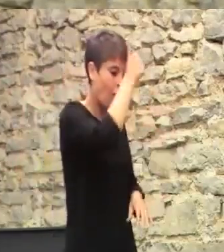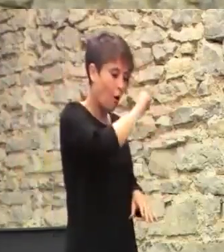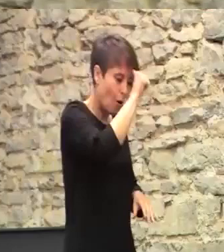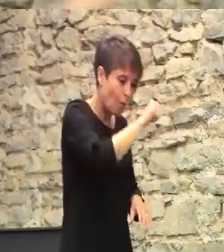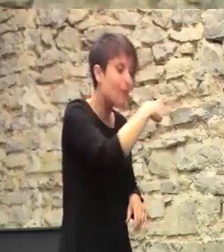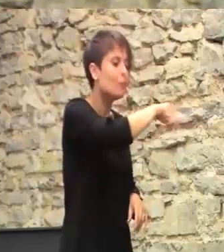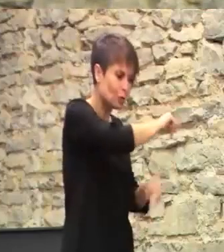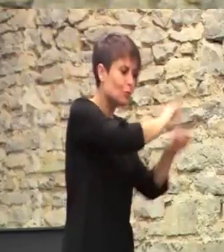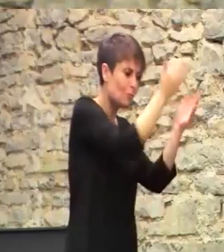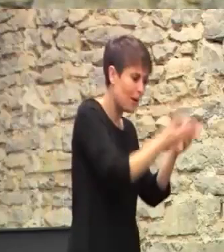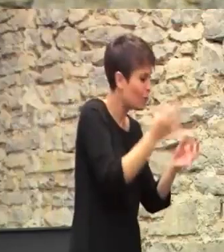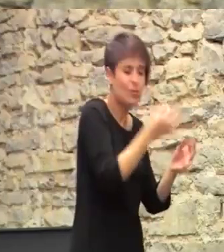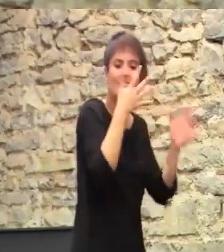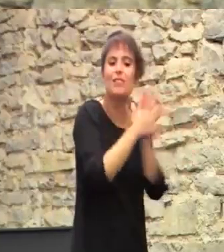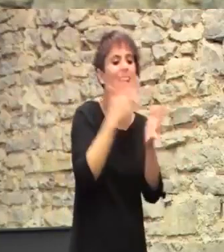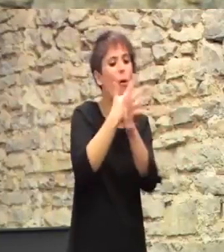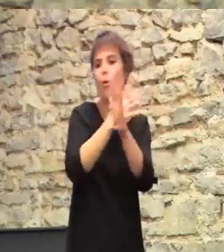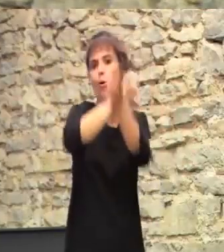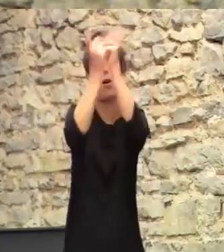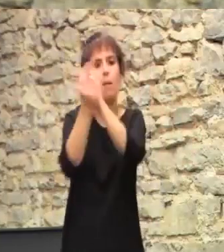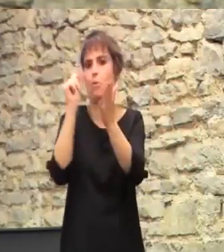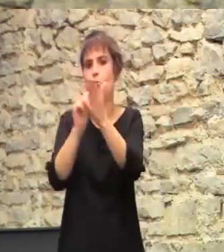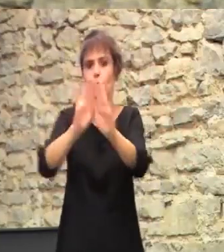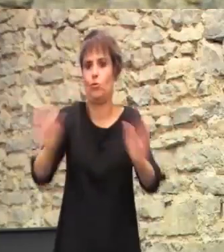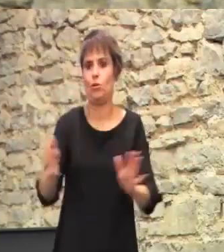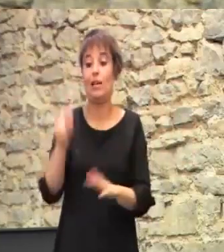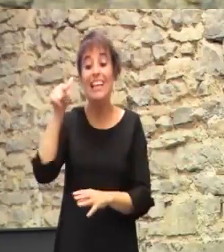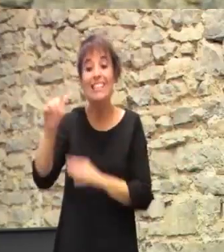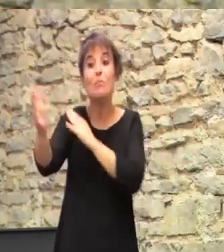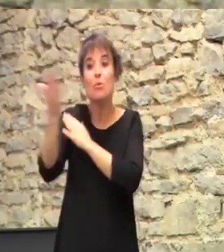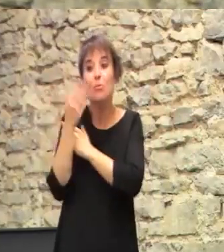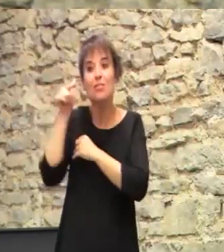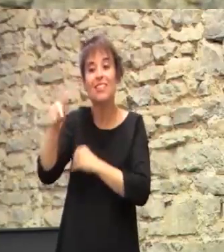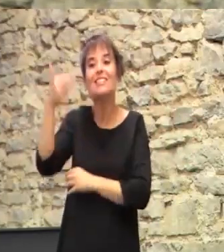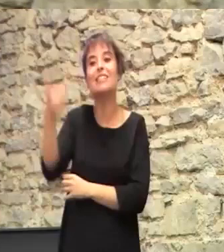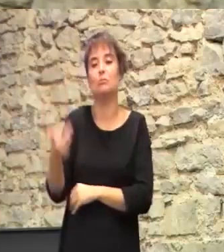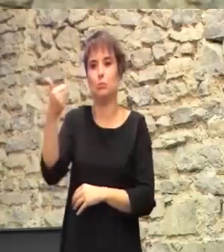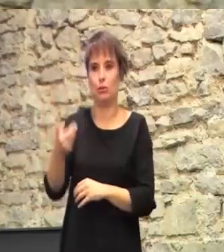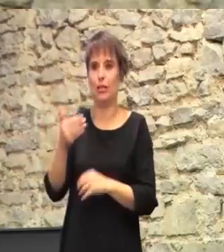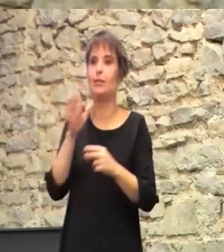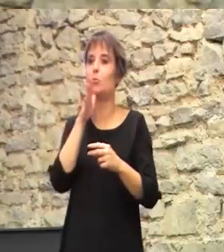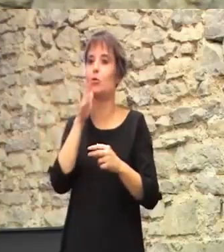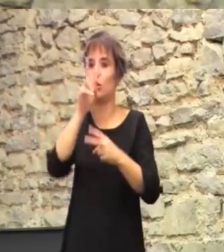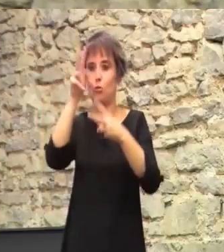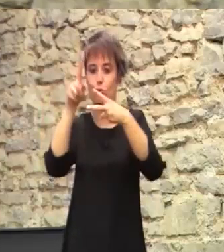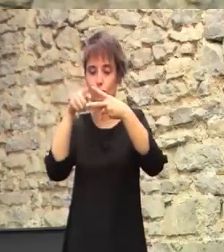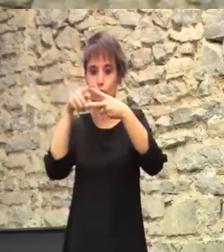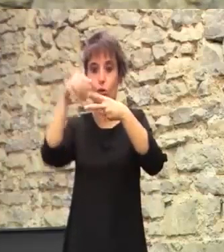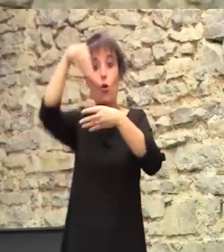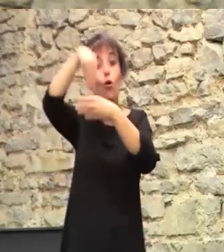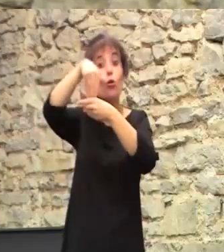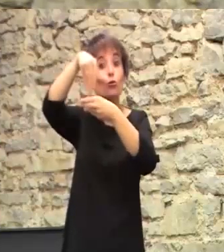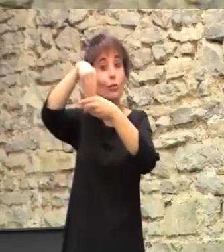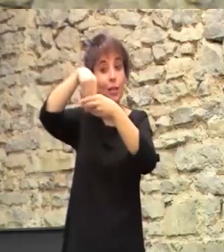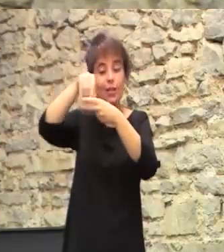no no hay que cambiar de juego y es importante la propuesta por dos motivos uno por el contenido